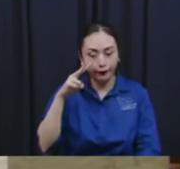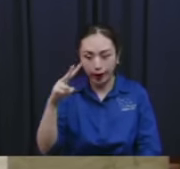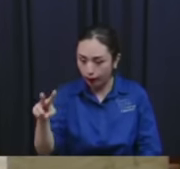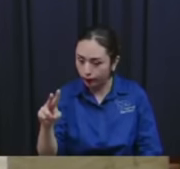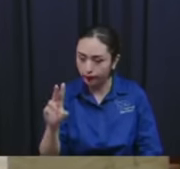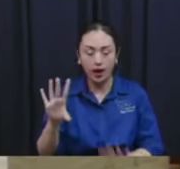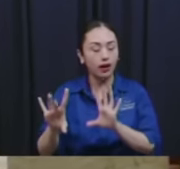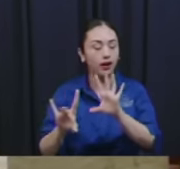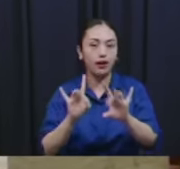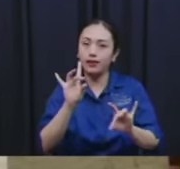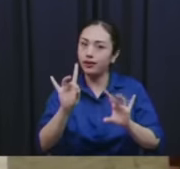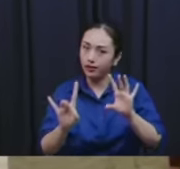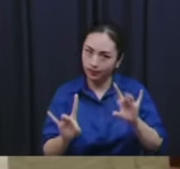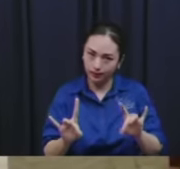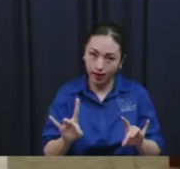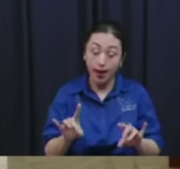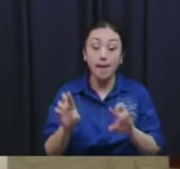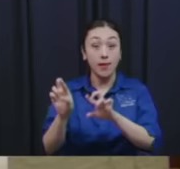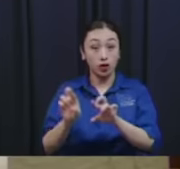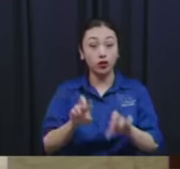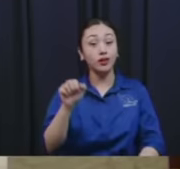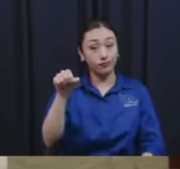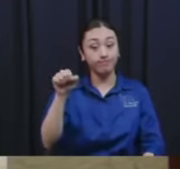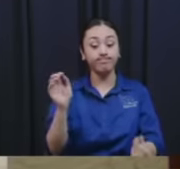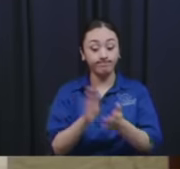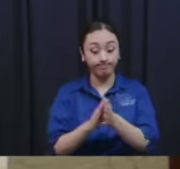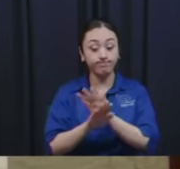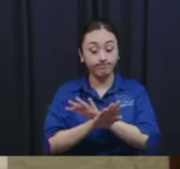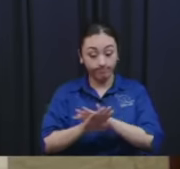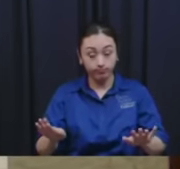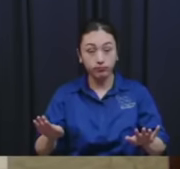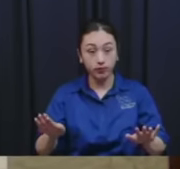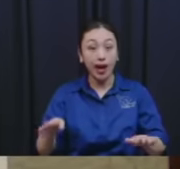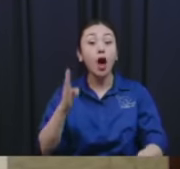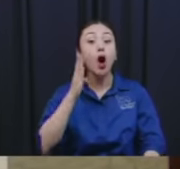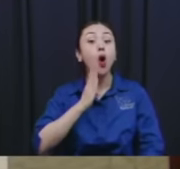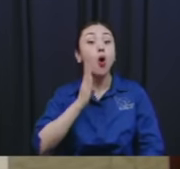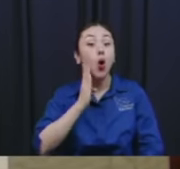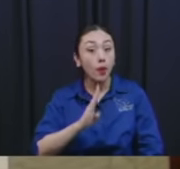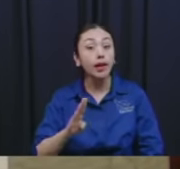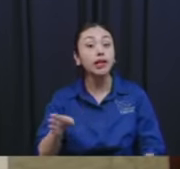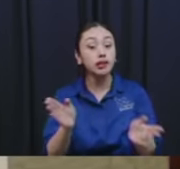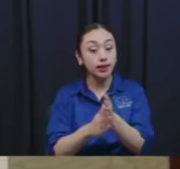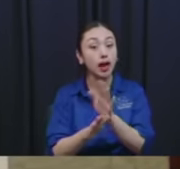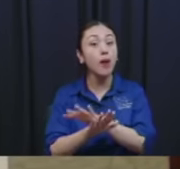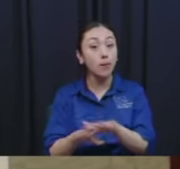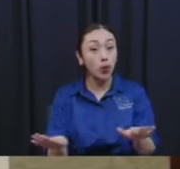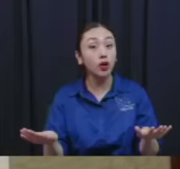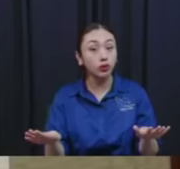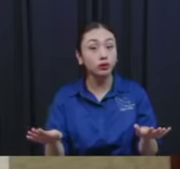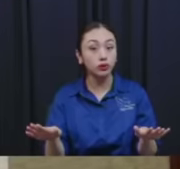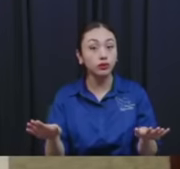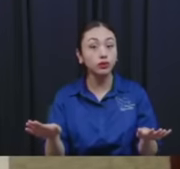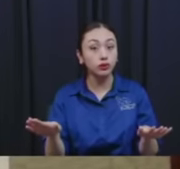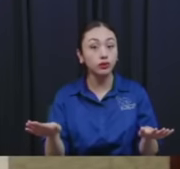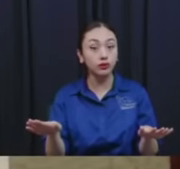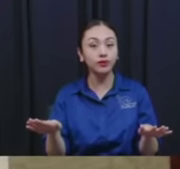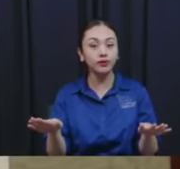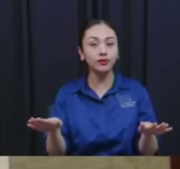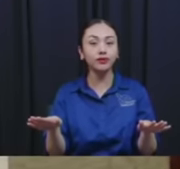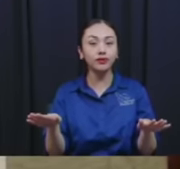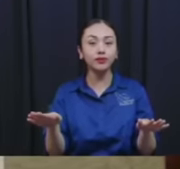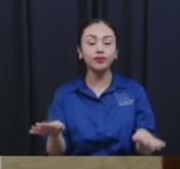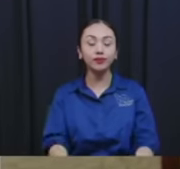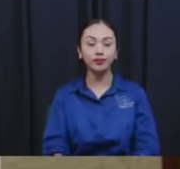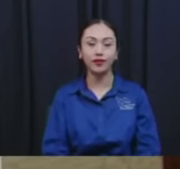y se han muerto gente dice y los que se mueren son jóvenes Así que los que se rieron por la edad más les vale que